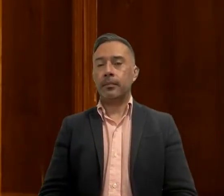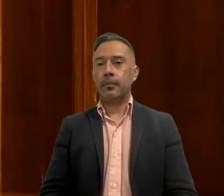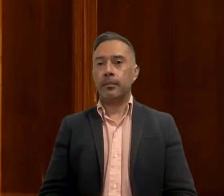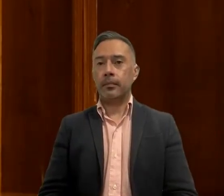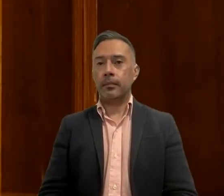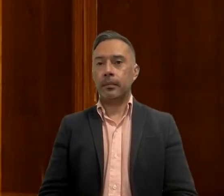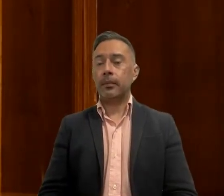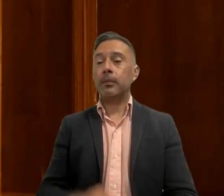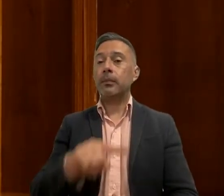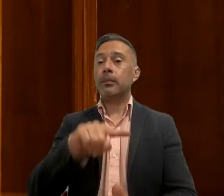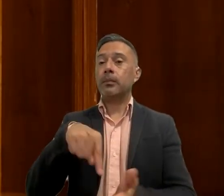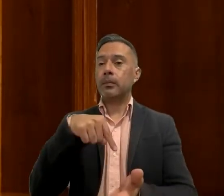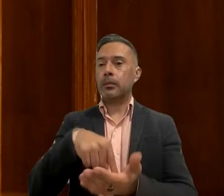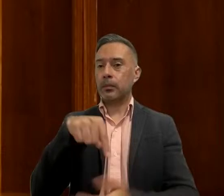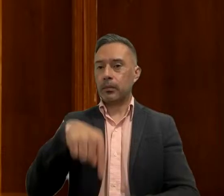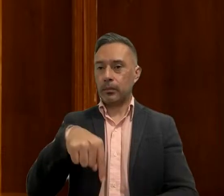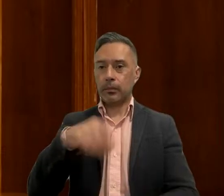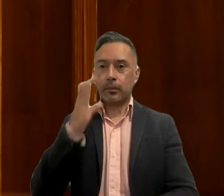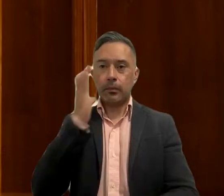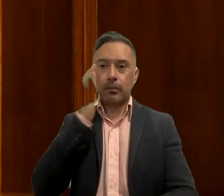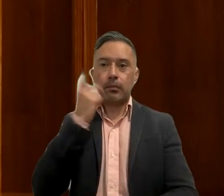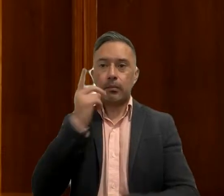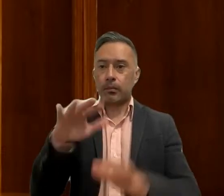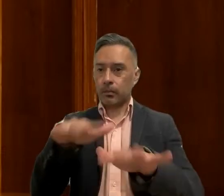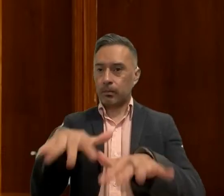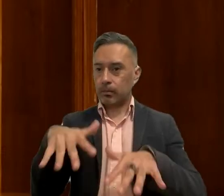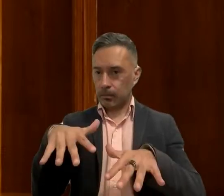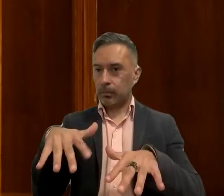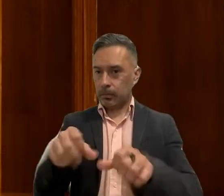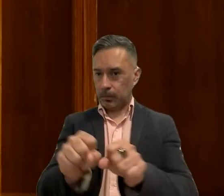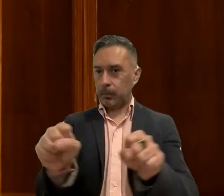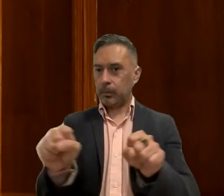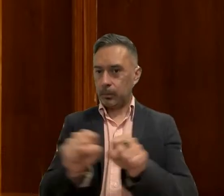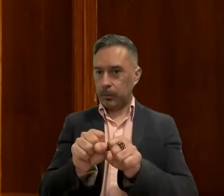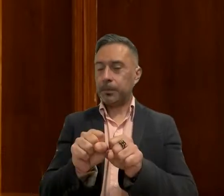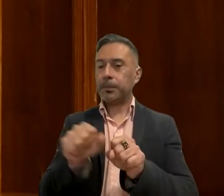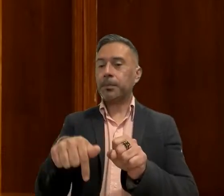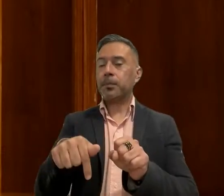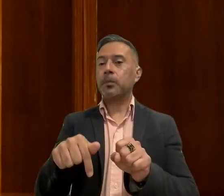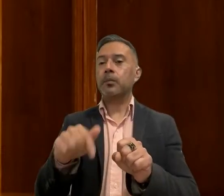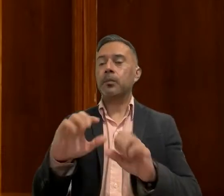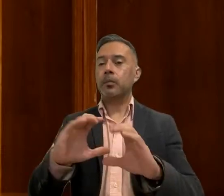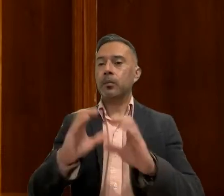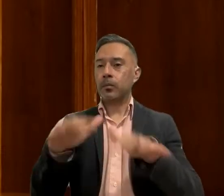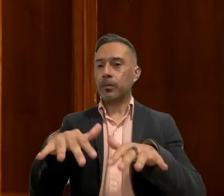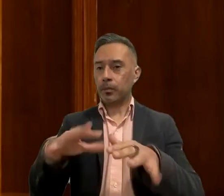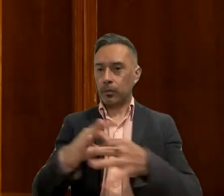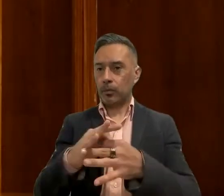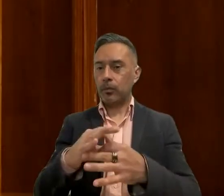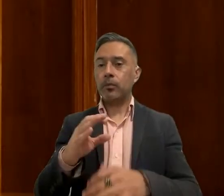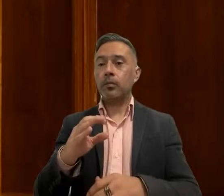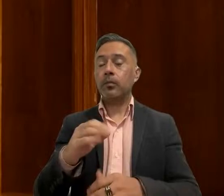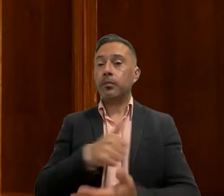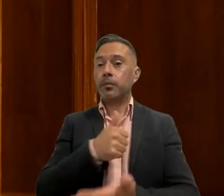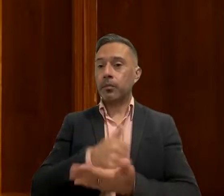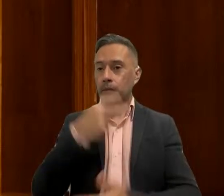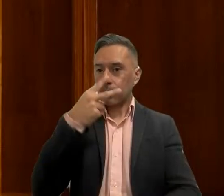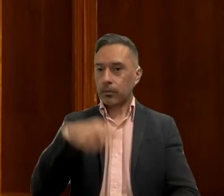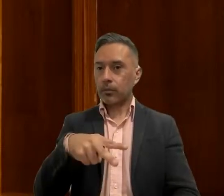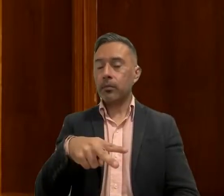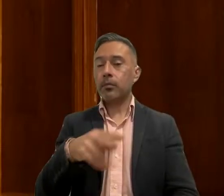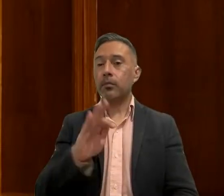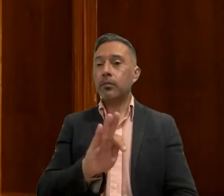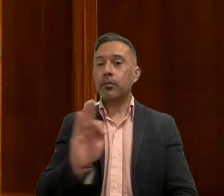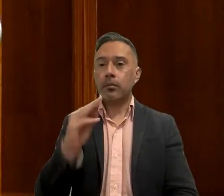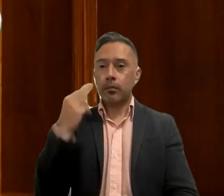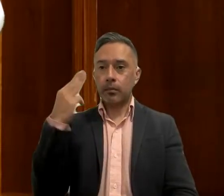Salón de sesiones de la Cámara de Diputados del Honorable Congreso de la Unión, Ciudad de México, a 4 de